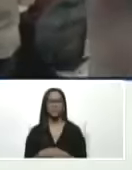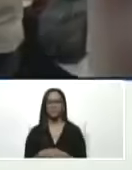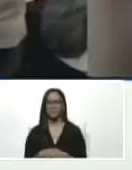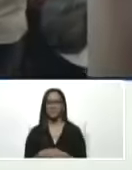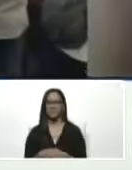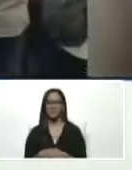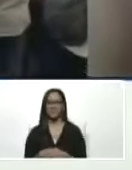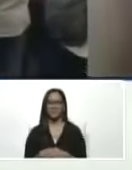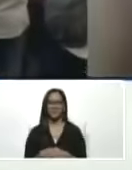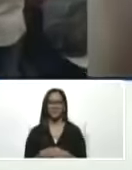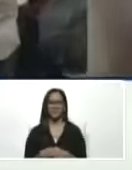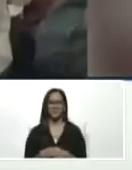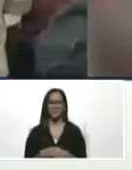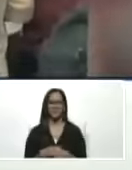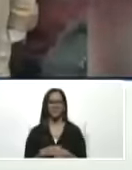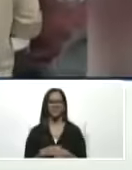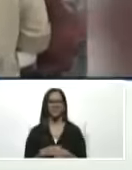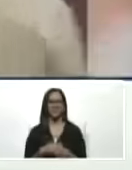Directamente.